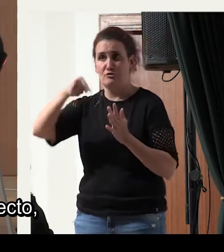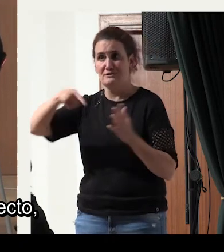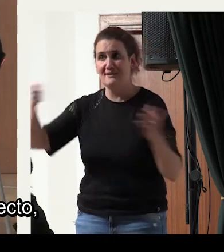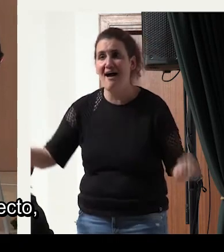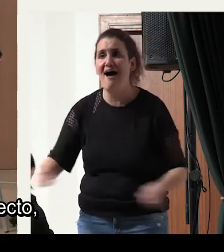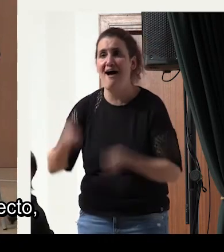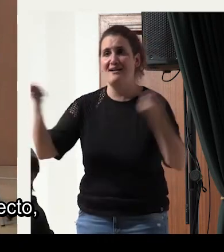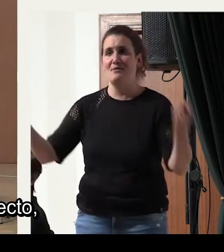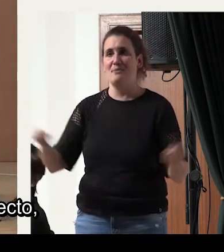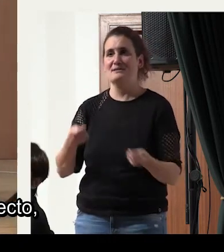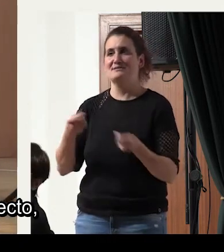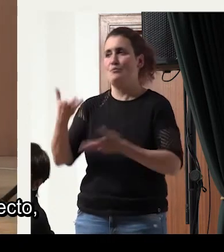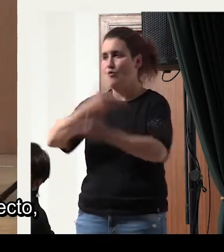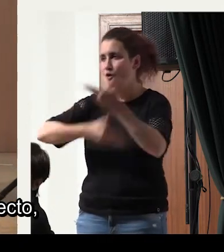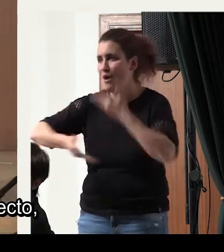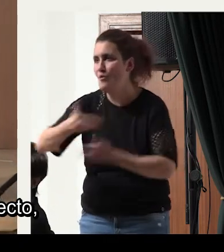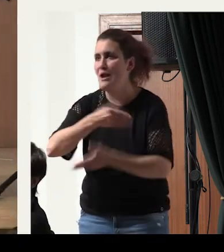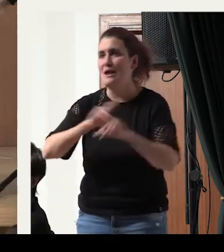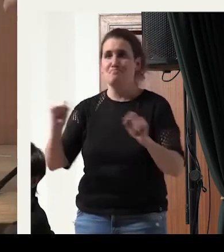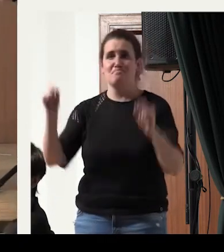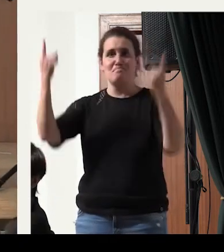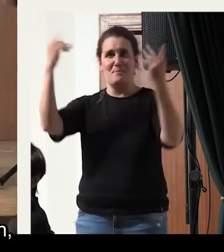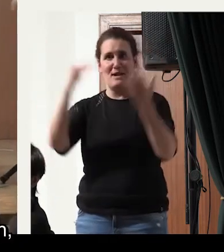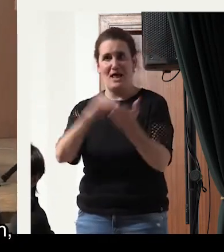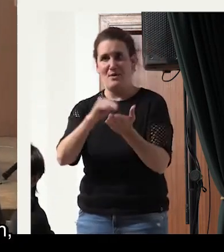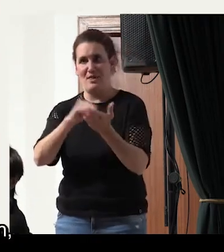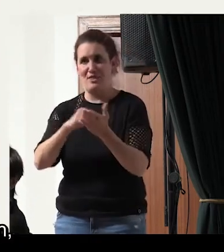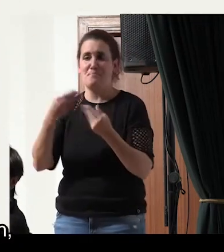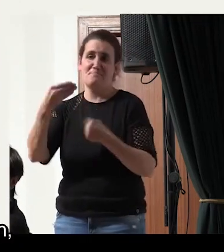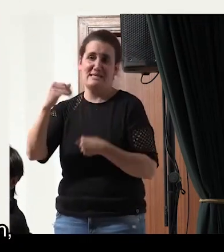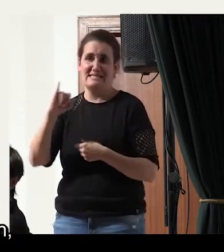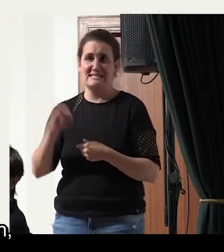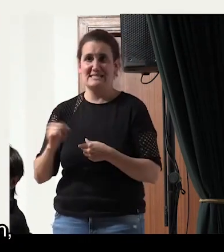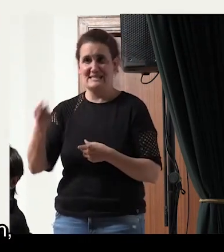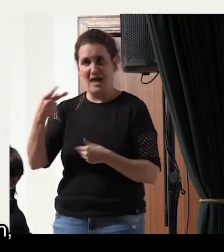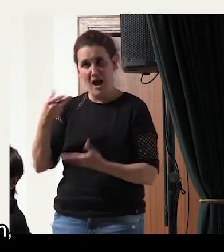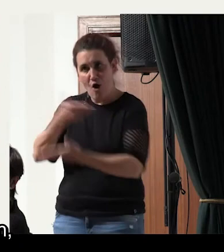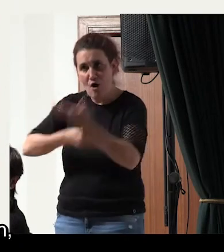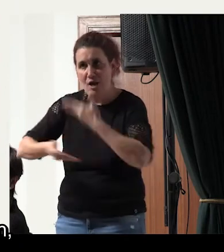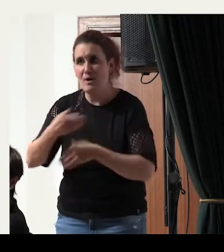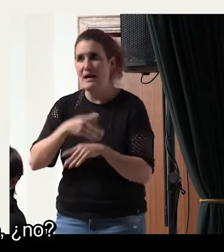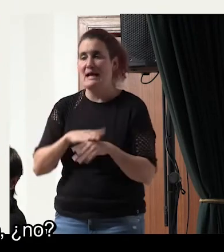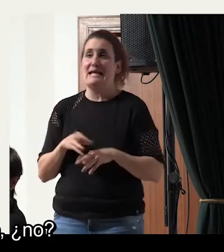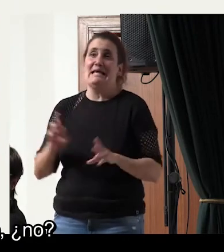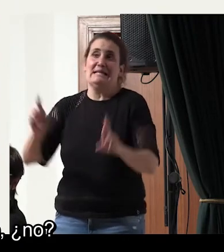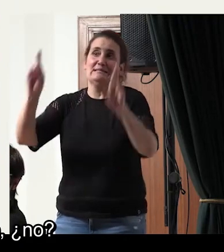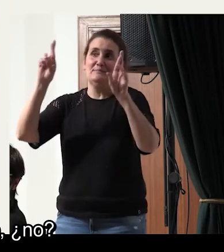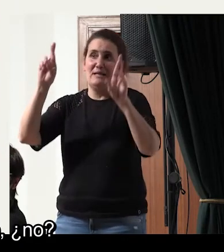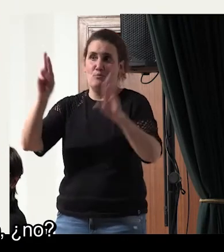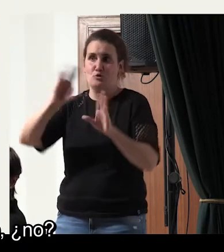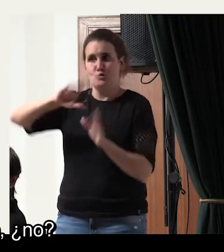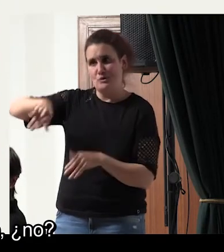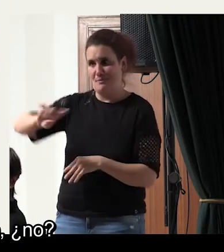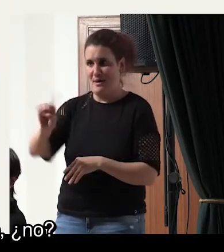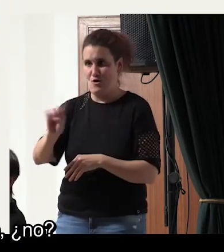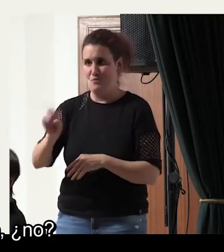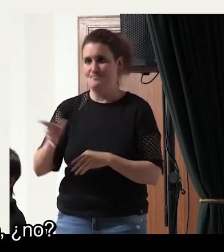por animarse a este proyecto, por colaborar por primera vez con los Visan y esperemos que